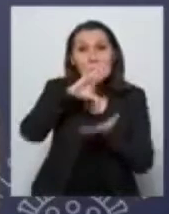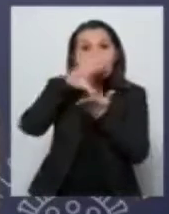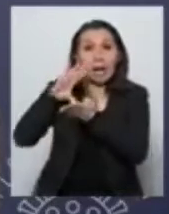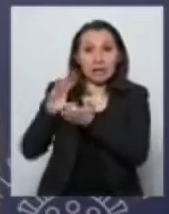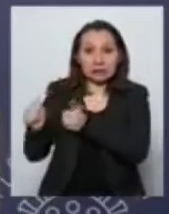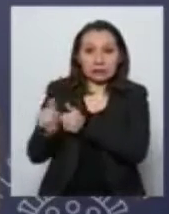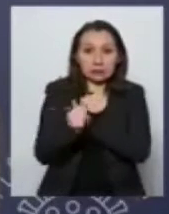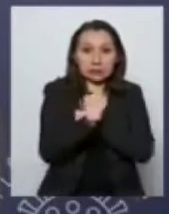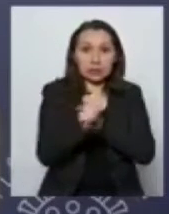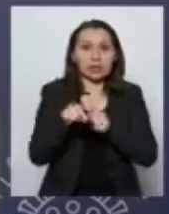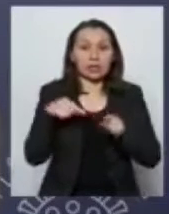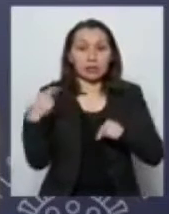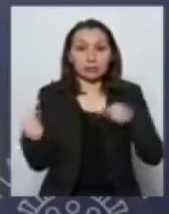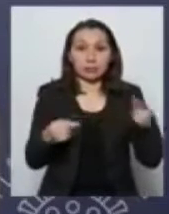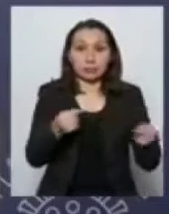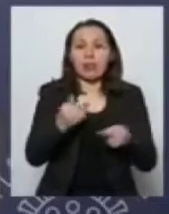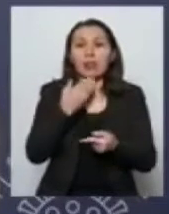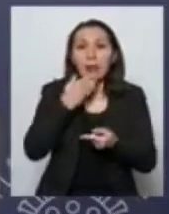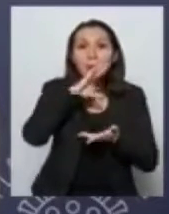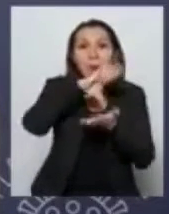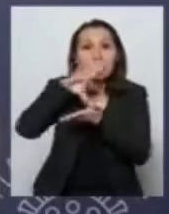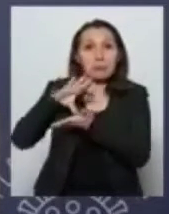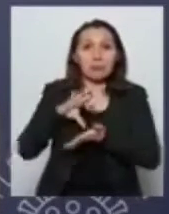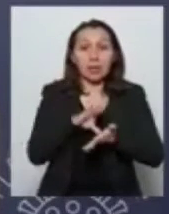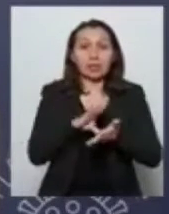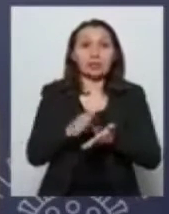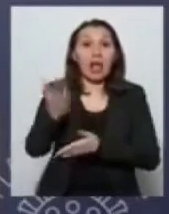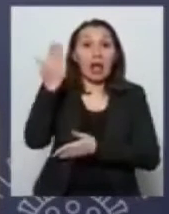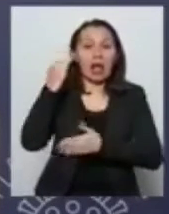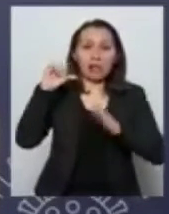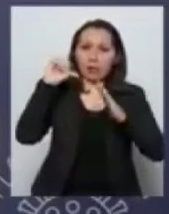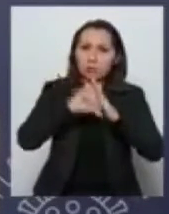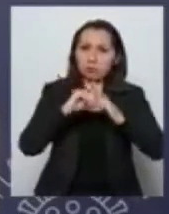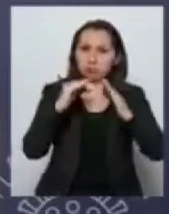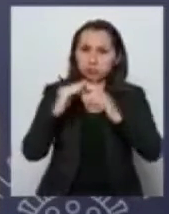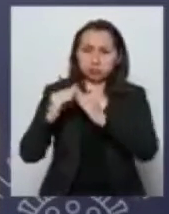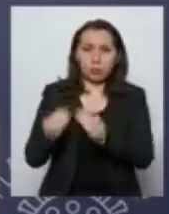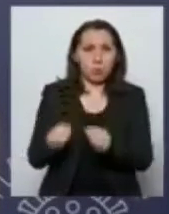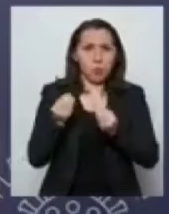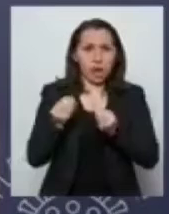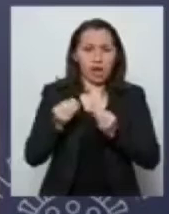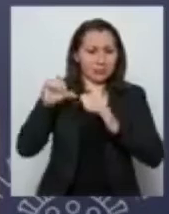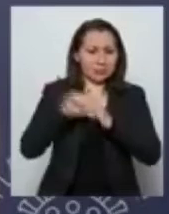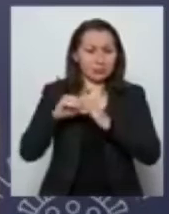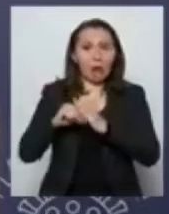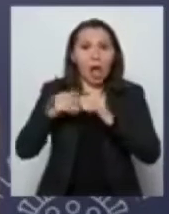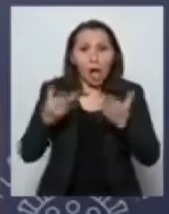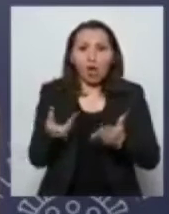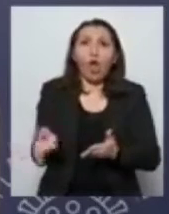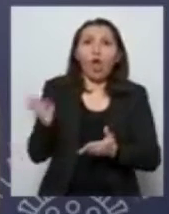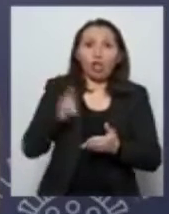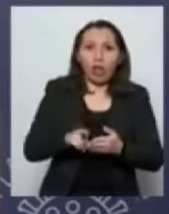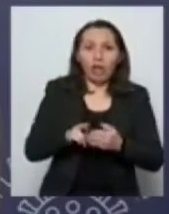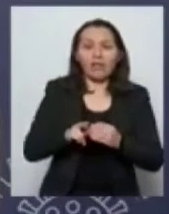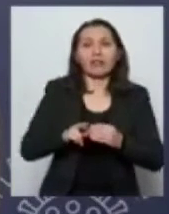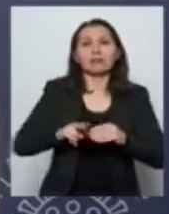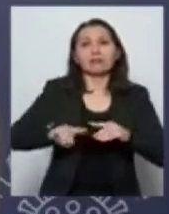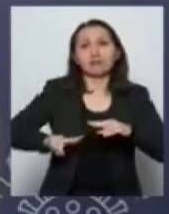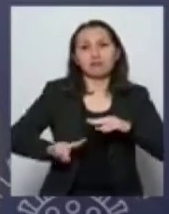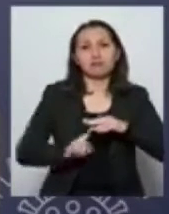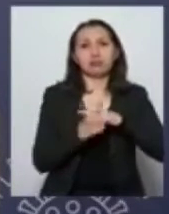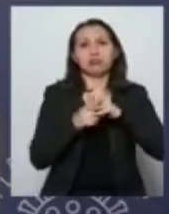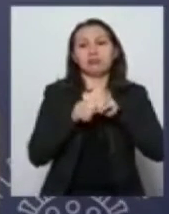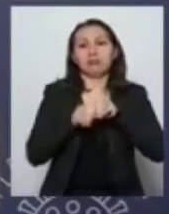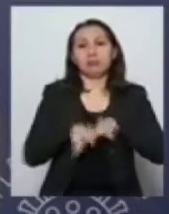países cercanos y también países que tuvieron cuarentenas muy estrictas están viendo recrudecer sus